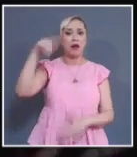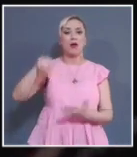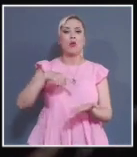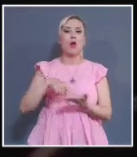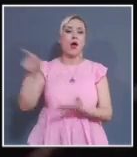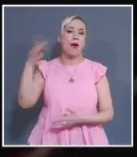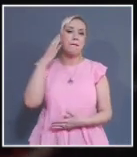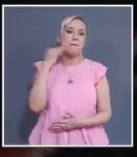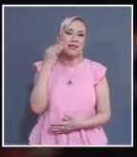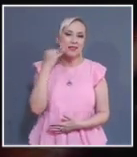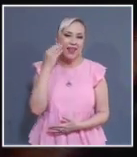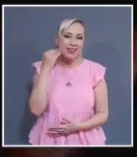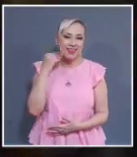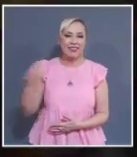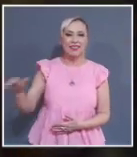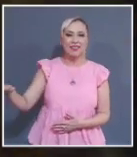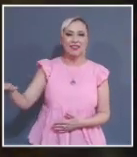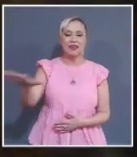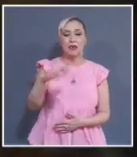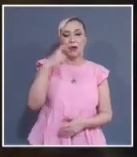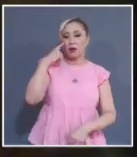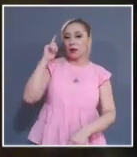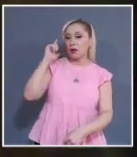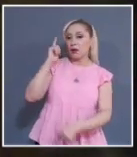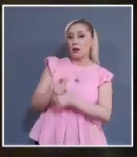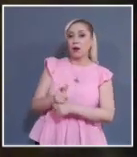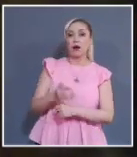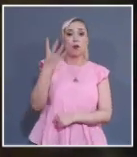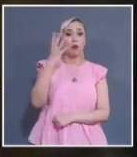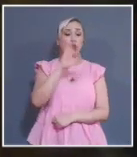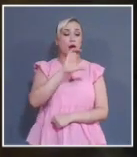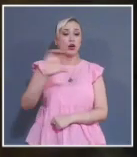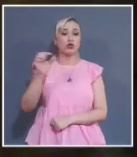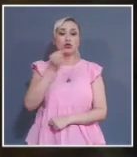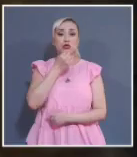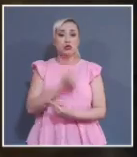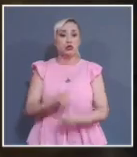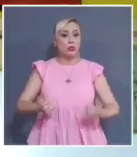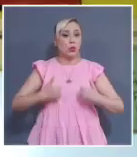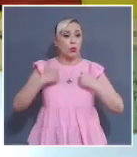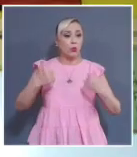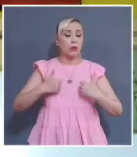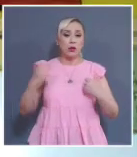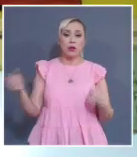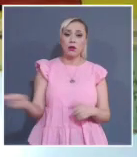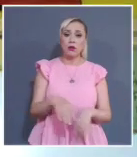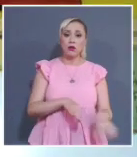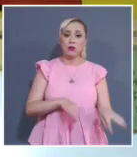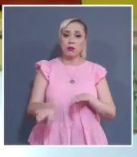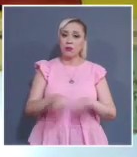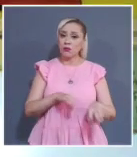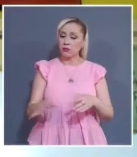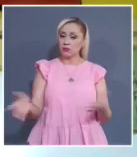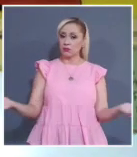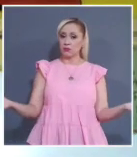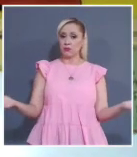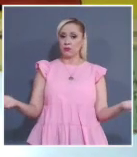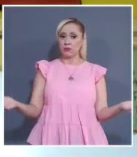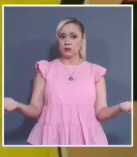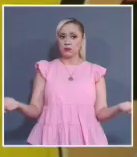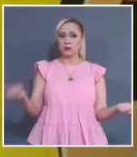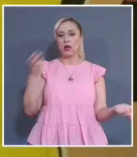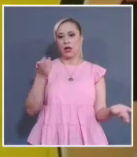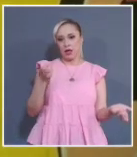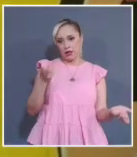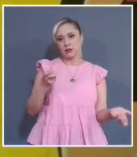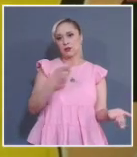se han detectado a más de 400 menores de edad explotadas. Además, las personas que se dedican a esta actividad